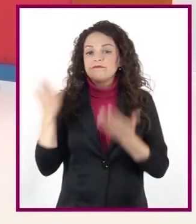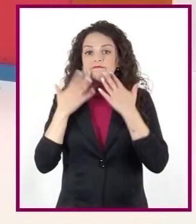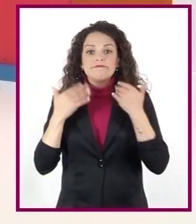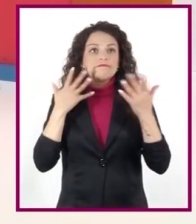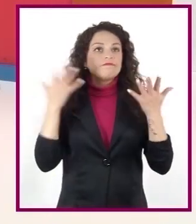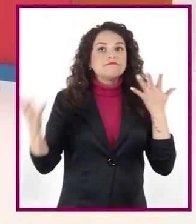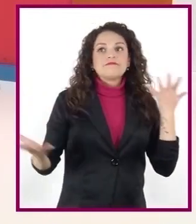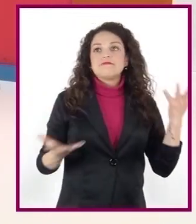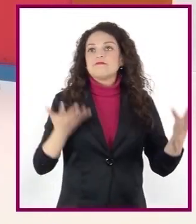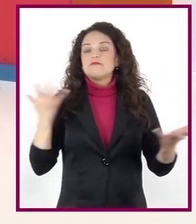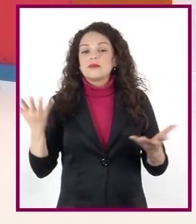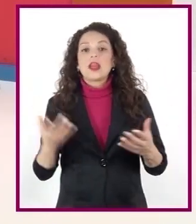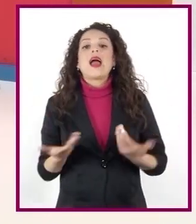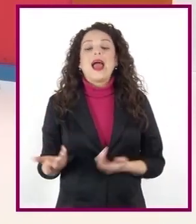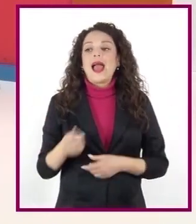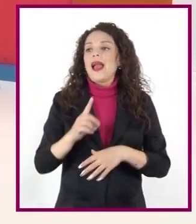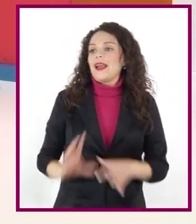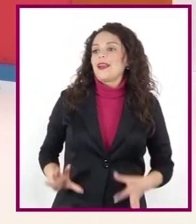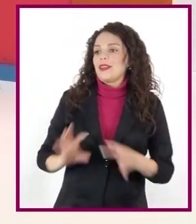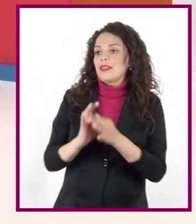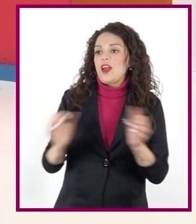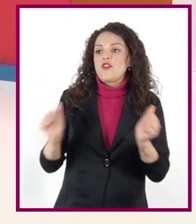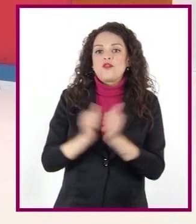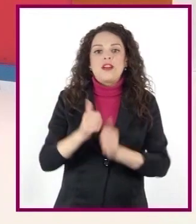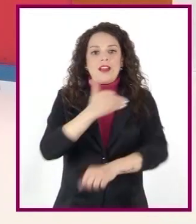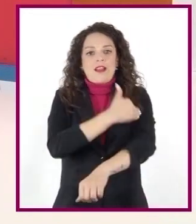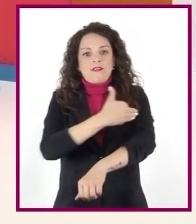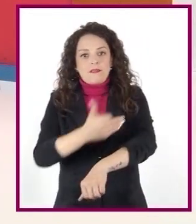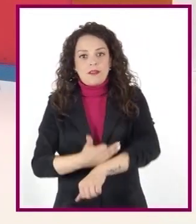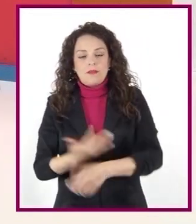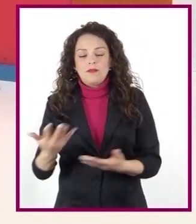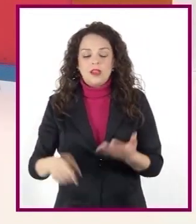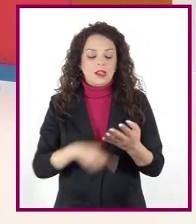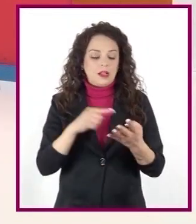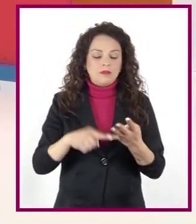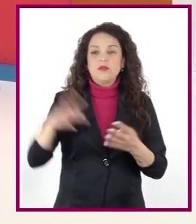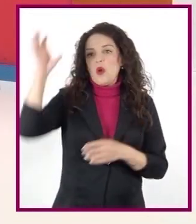dinámica familiar, la cultura, entre otras.